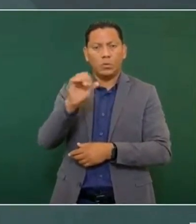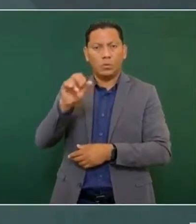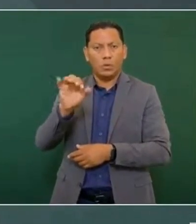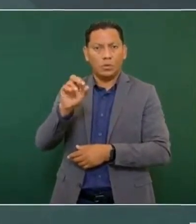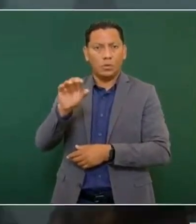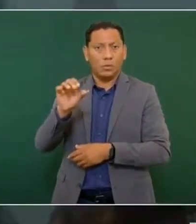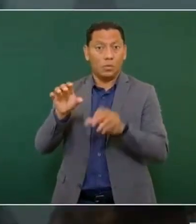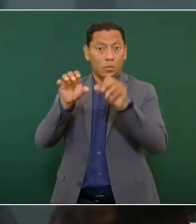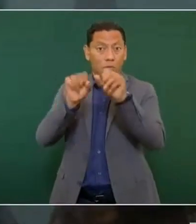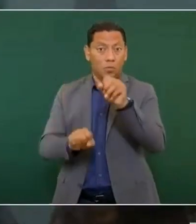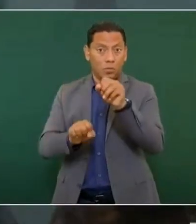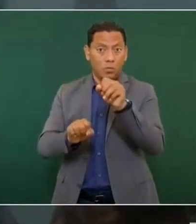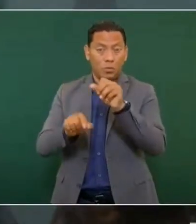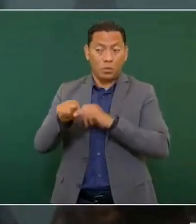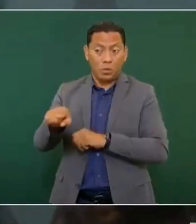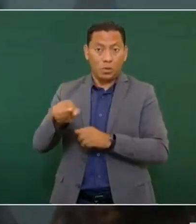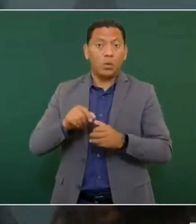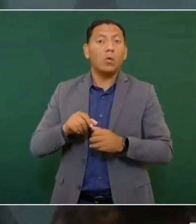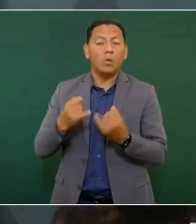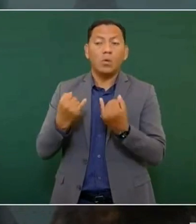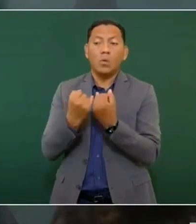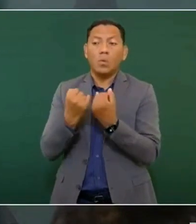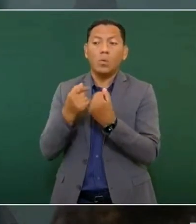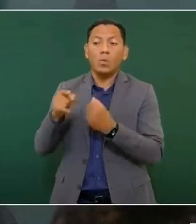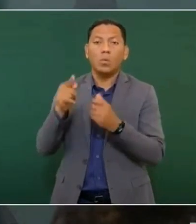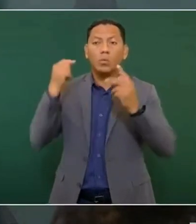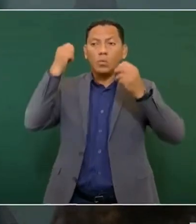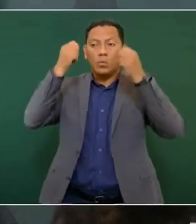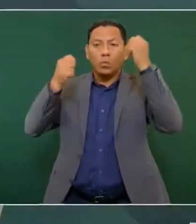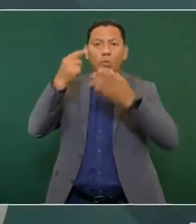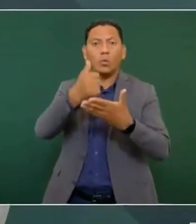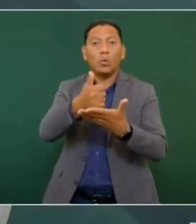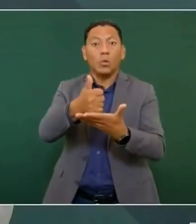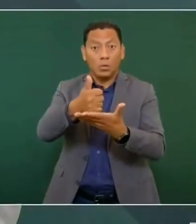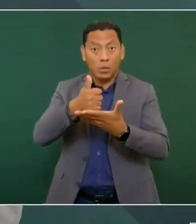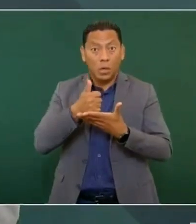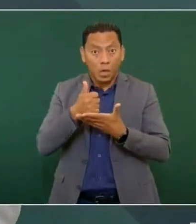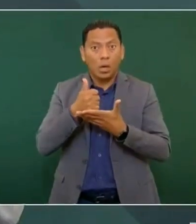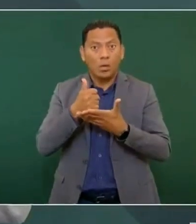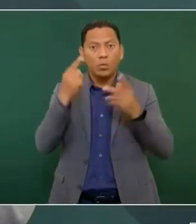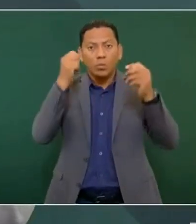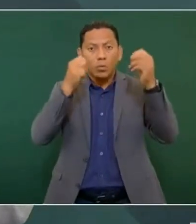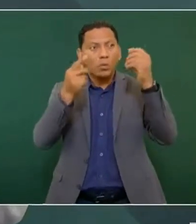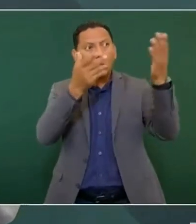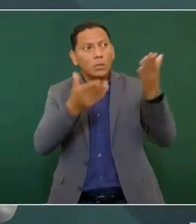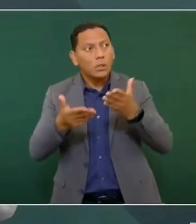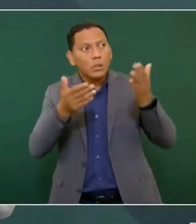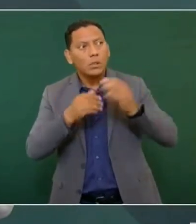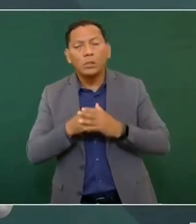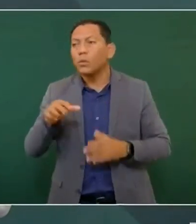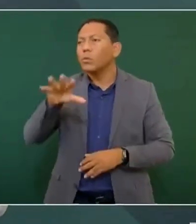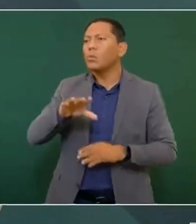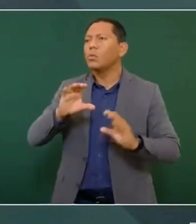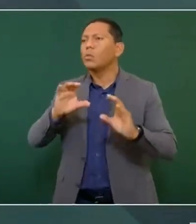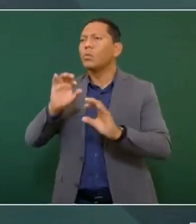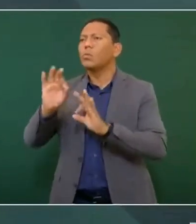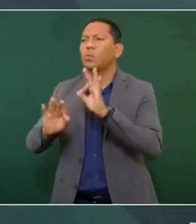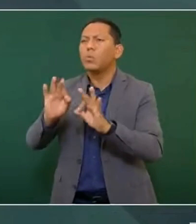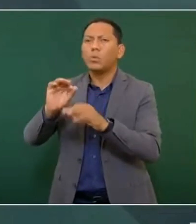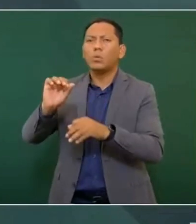protegemos también, y esto nos obliga, el turismo nos obliga a proteger la flora, la fauna,